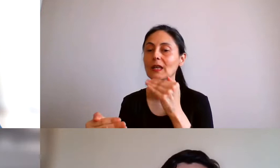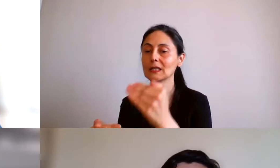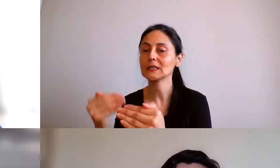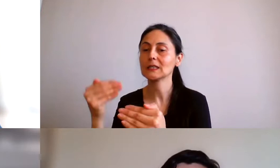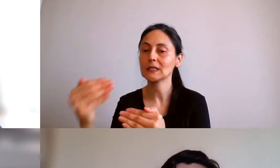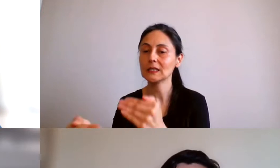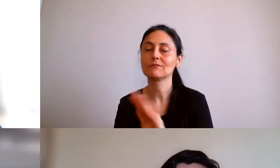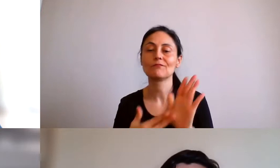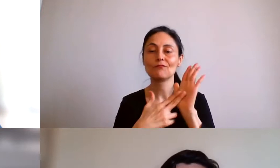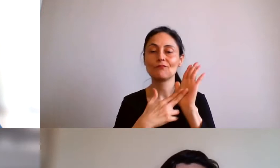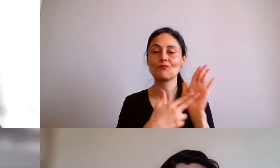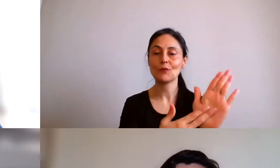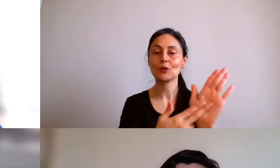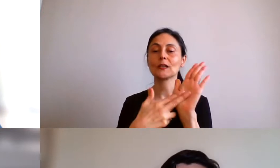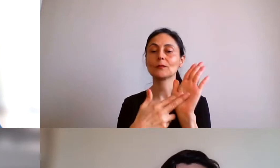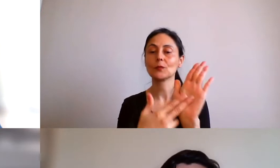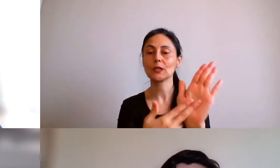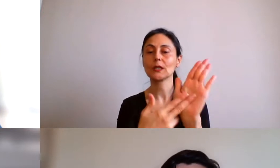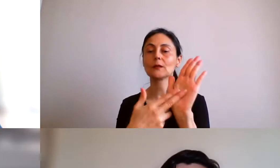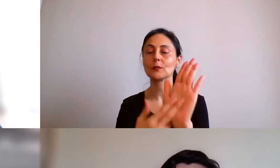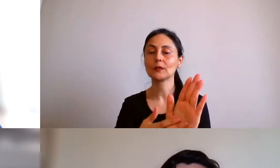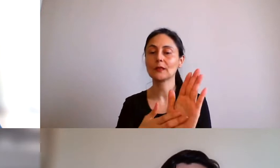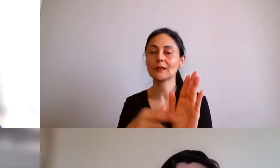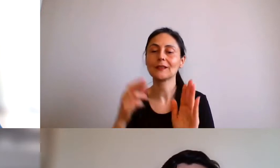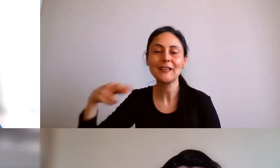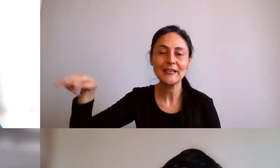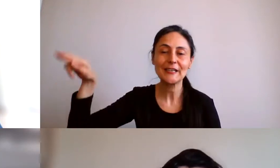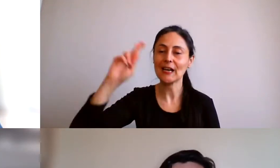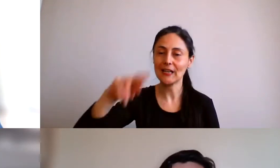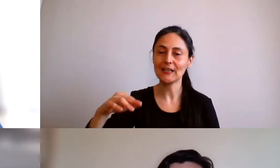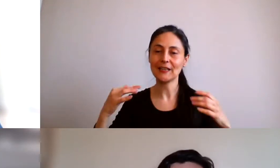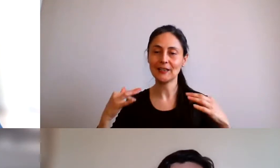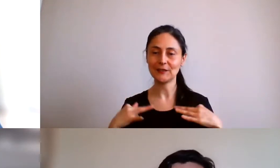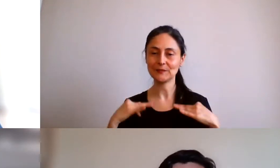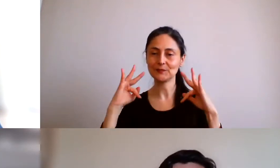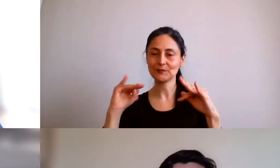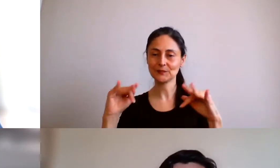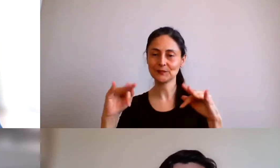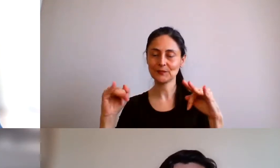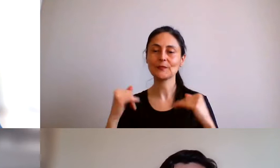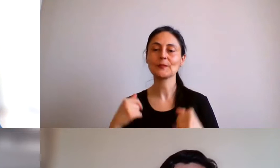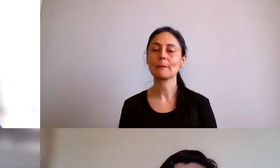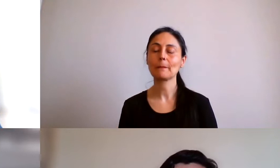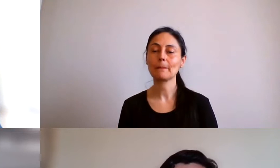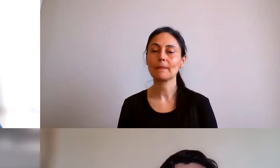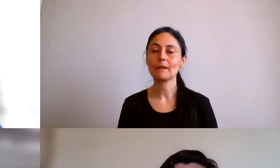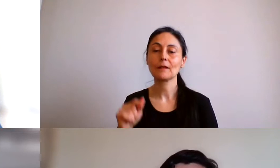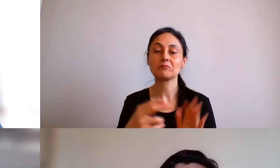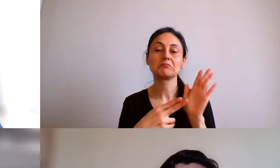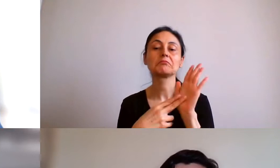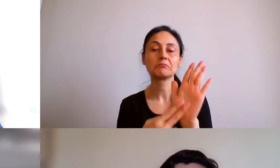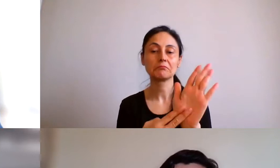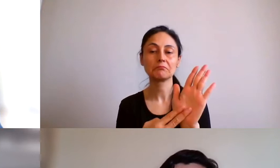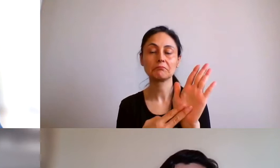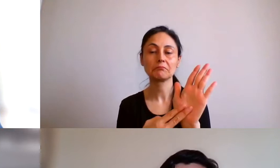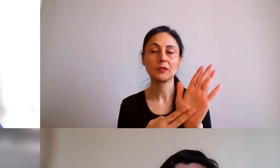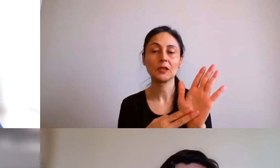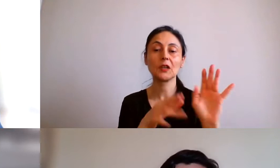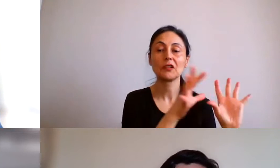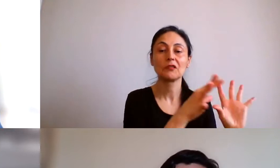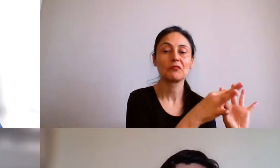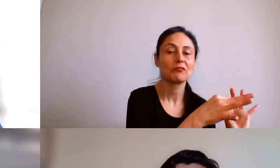Y reitero mis felicitaciones a José Miguel, porque la presentación lo hizo en un concordato o en un